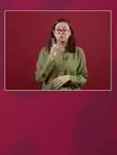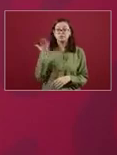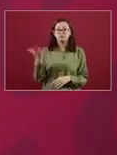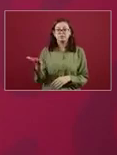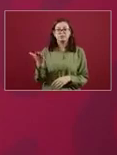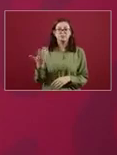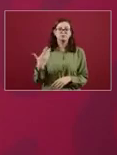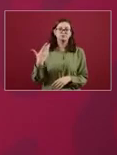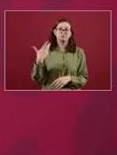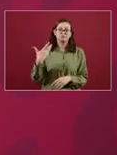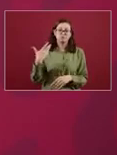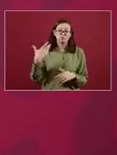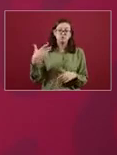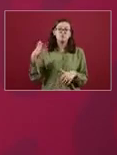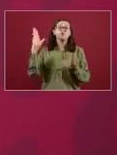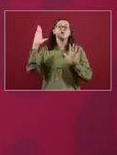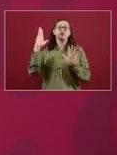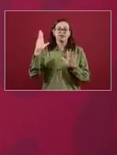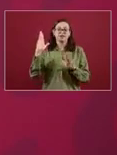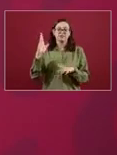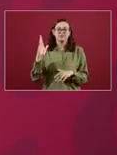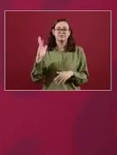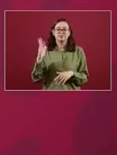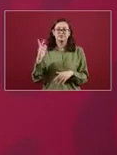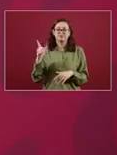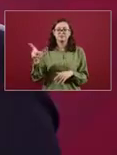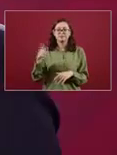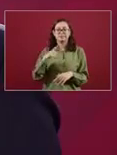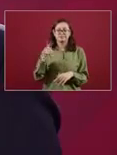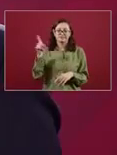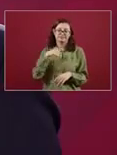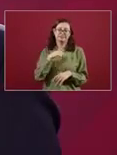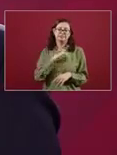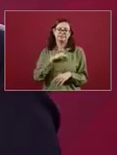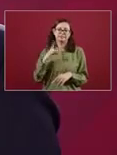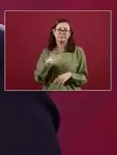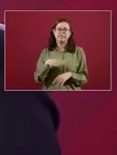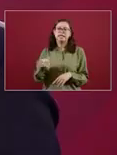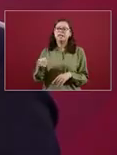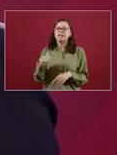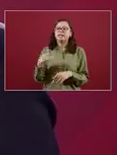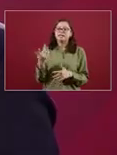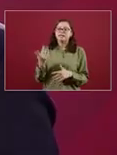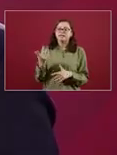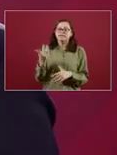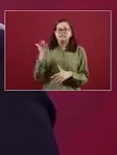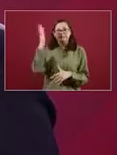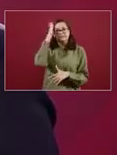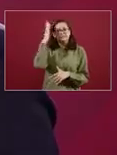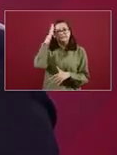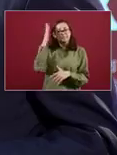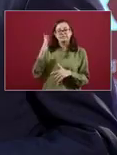secretaria de la Defensa en Chile y presidenta